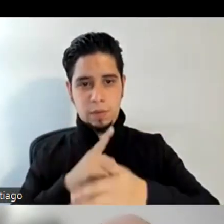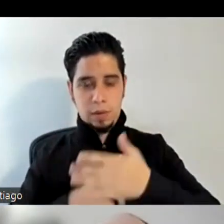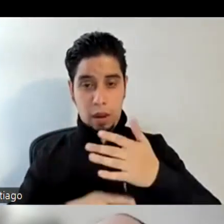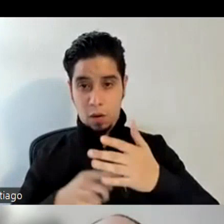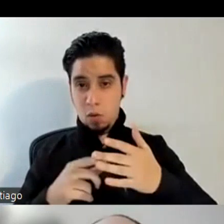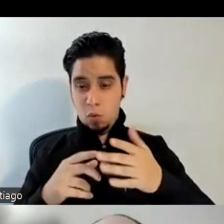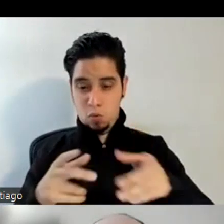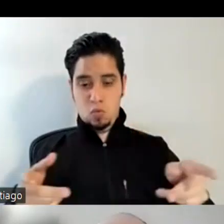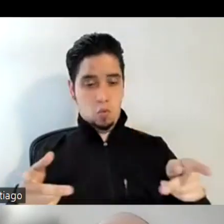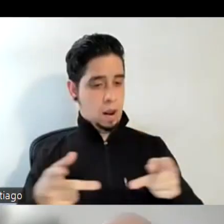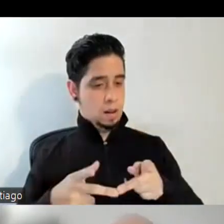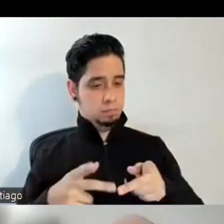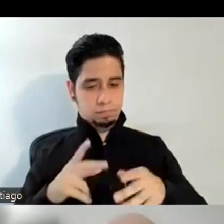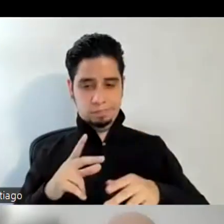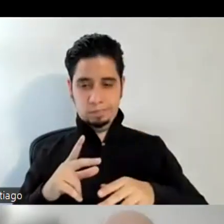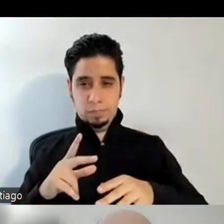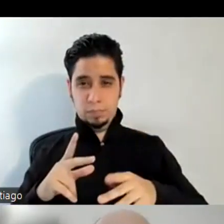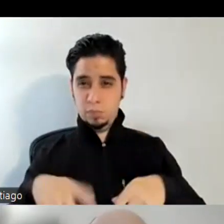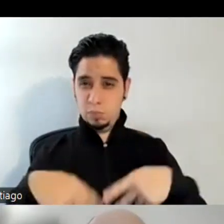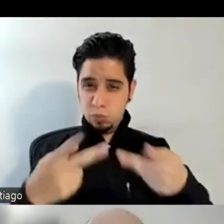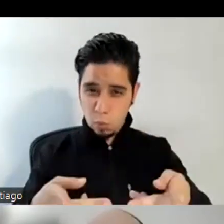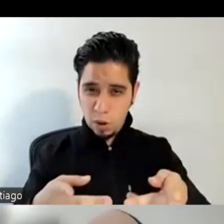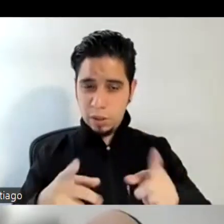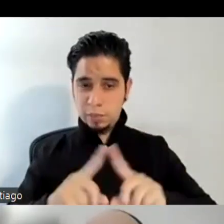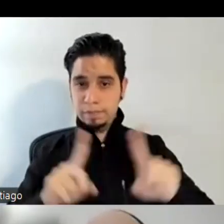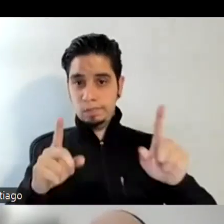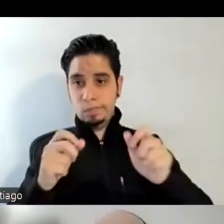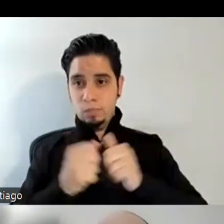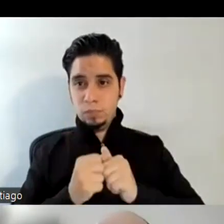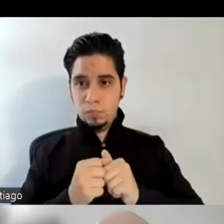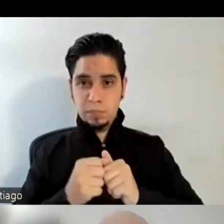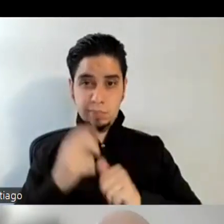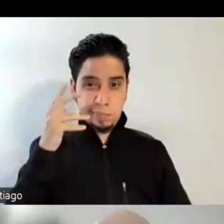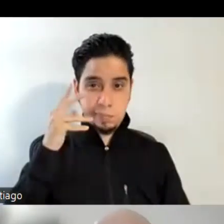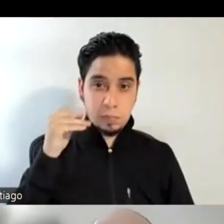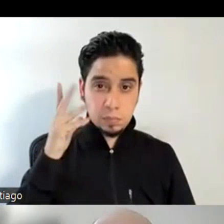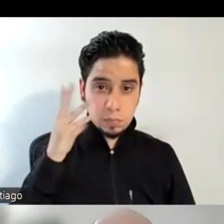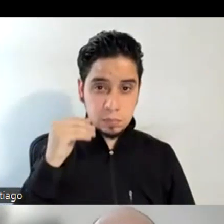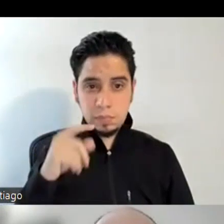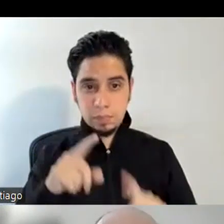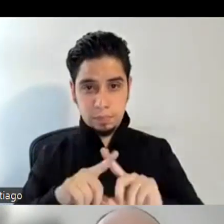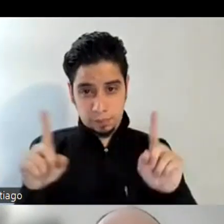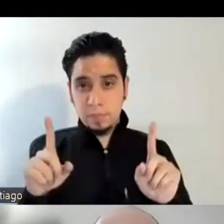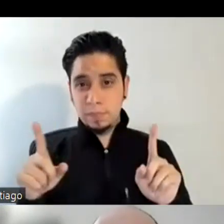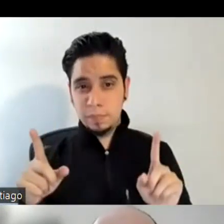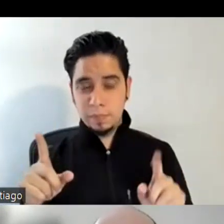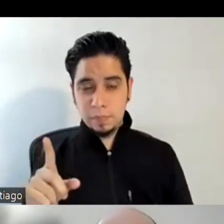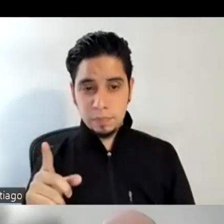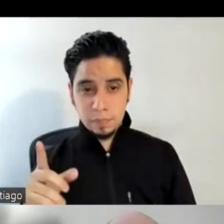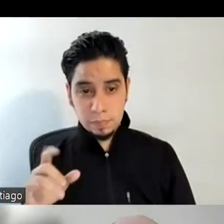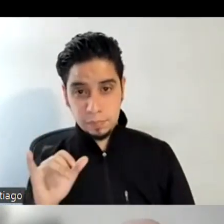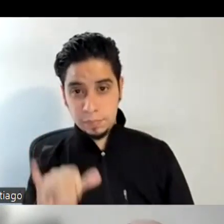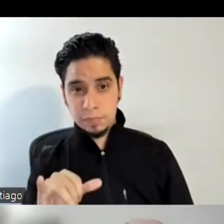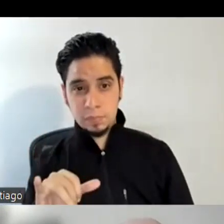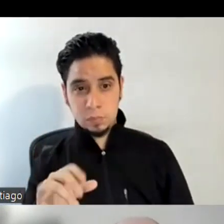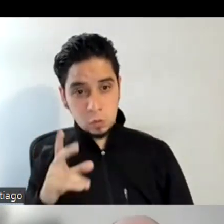escena distinta. Claro. Que con una visión diferente. Una experiencia. Es una experiencia teatral. Entonces, claro. Yo